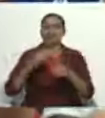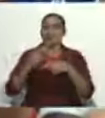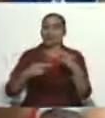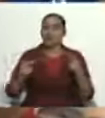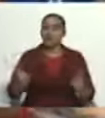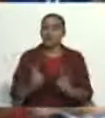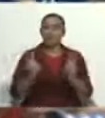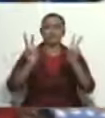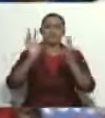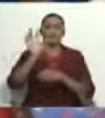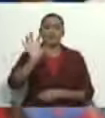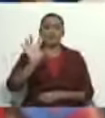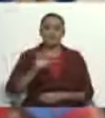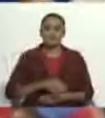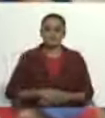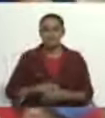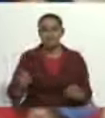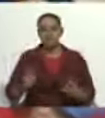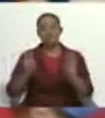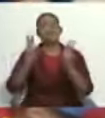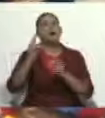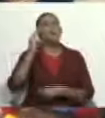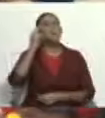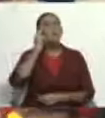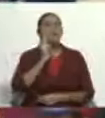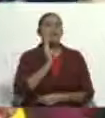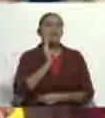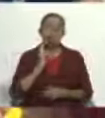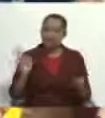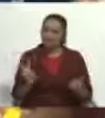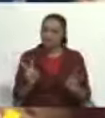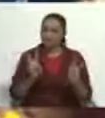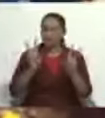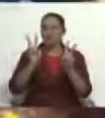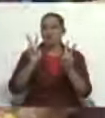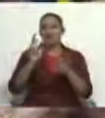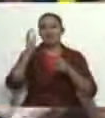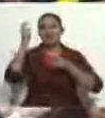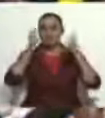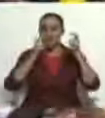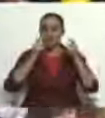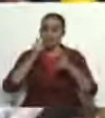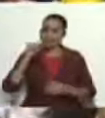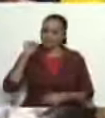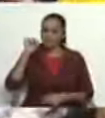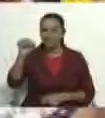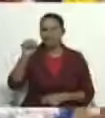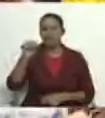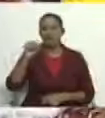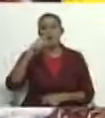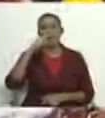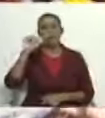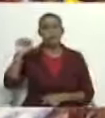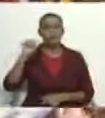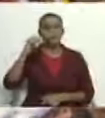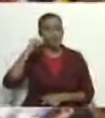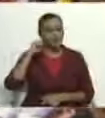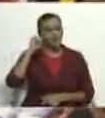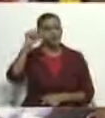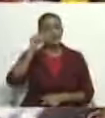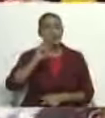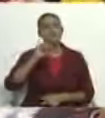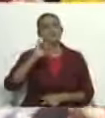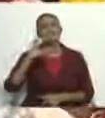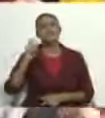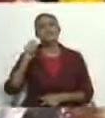patria! ¡Que viva Bolívar! ¡Que viva Chávez! ¡Que viva Maduro! ¡Que viva Víctor!